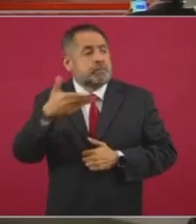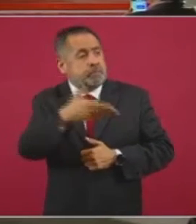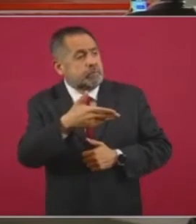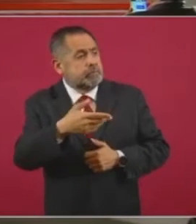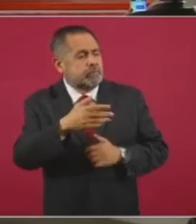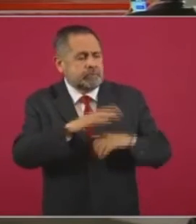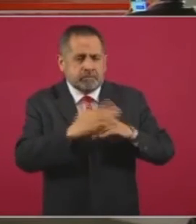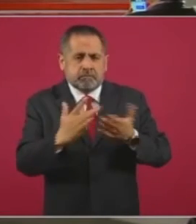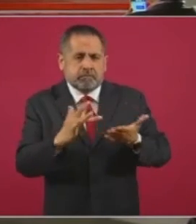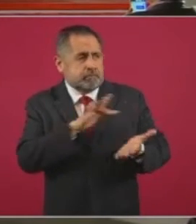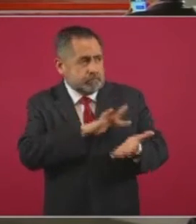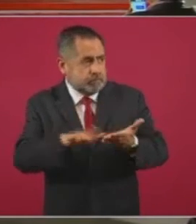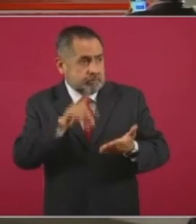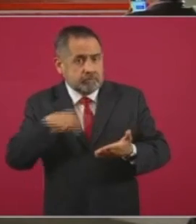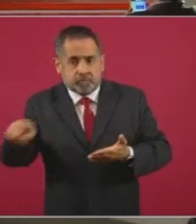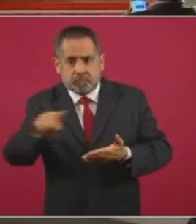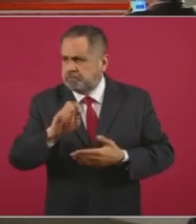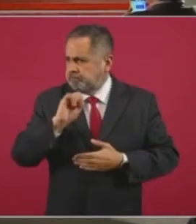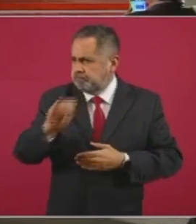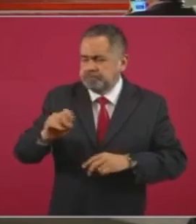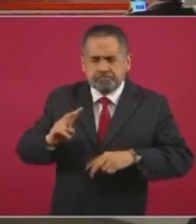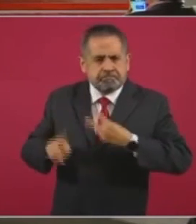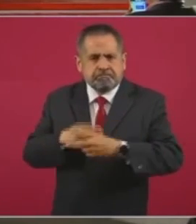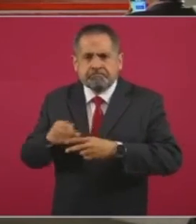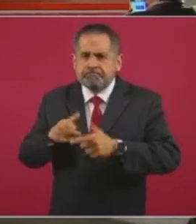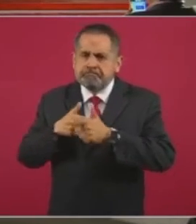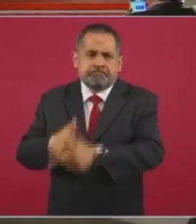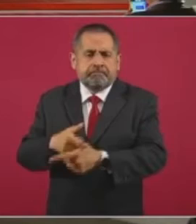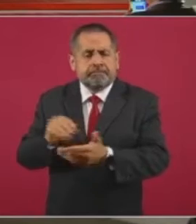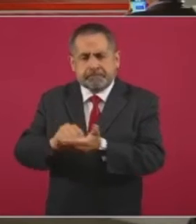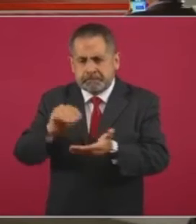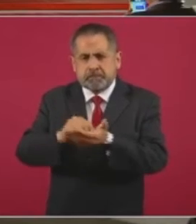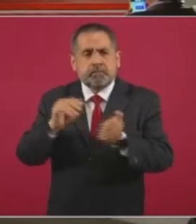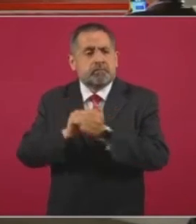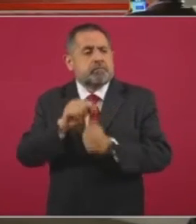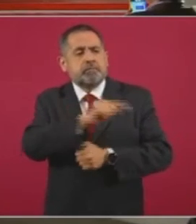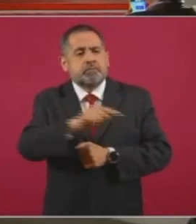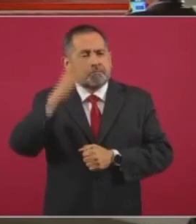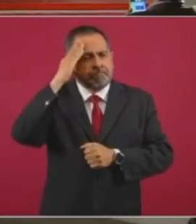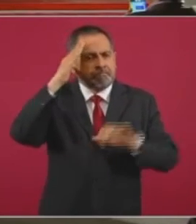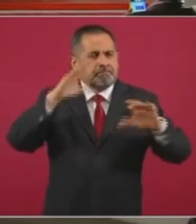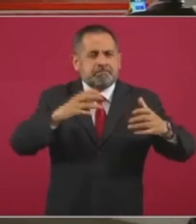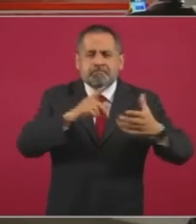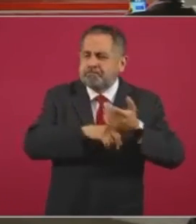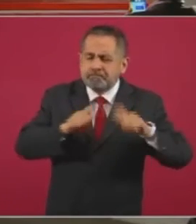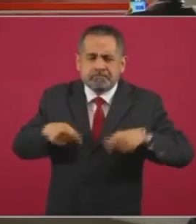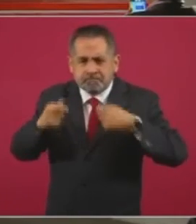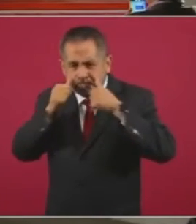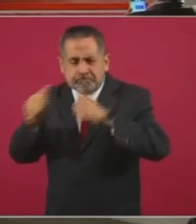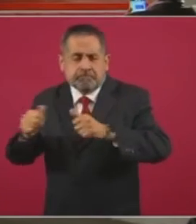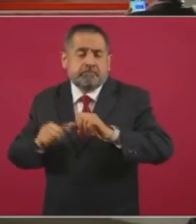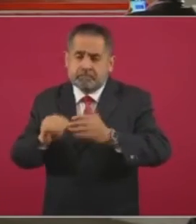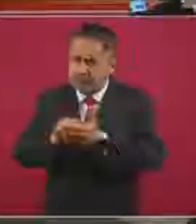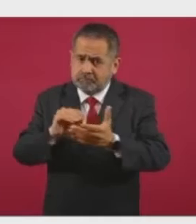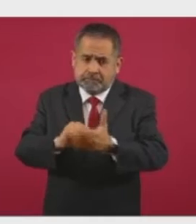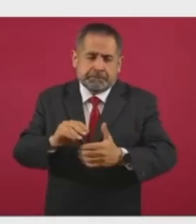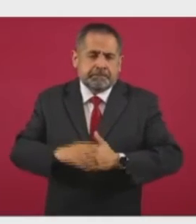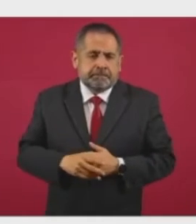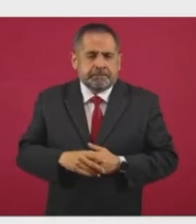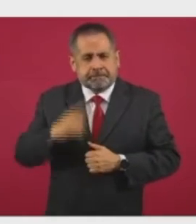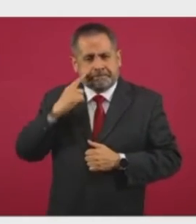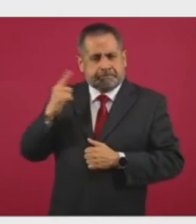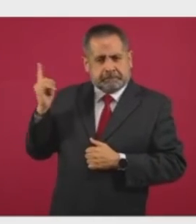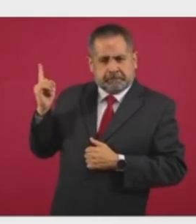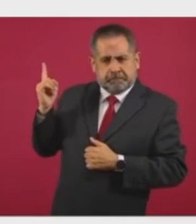dado en coordinación con todo el sector y líderes comunitarios. Estos son algunos de los elementos que se han podido